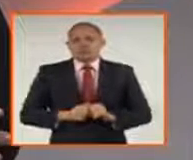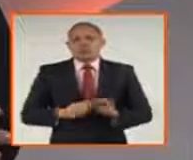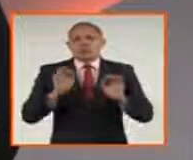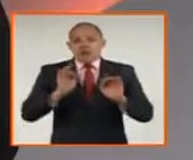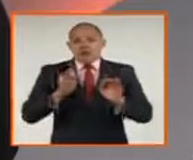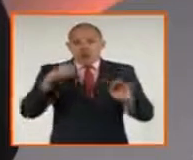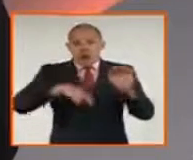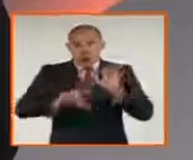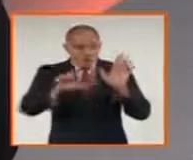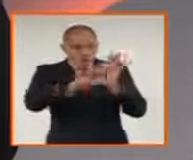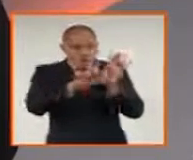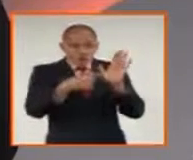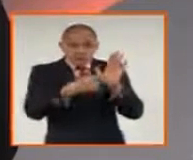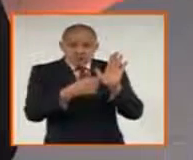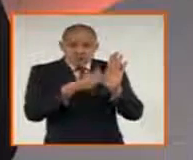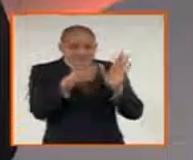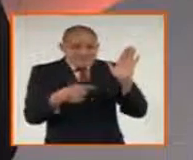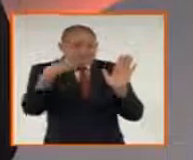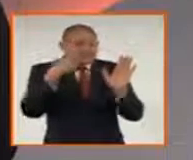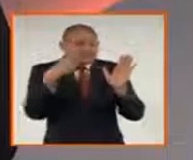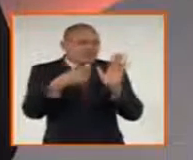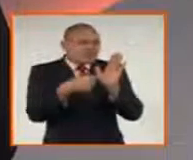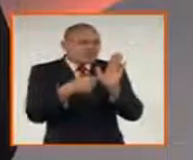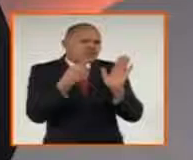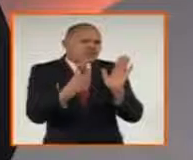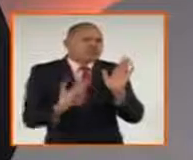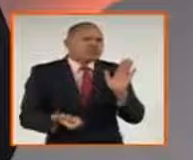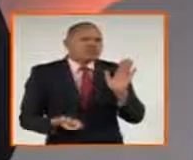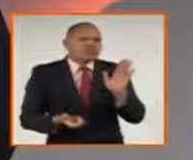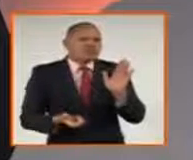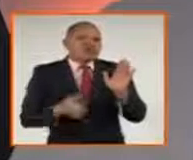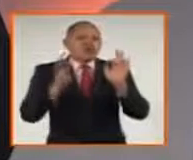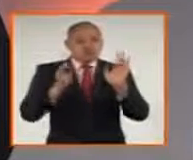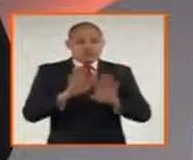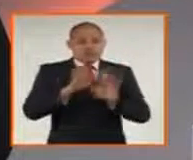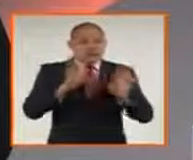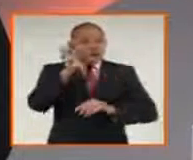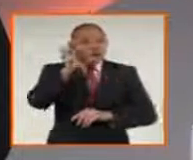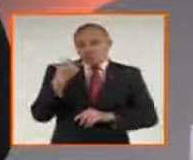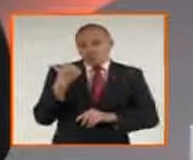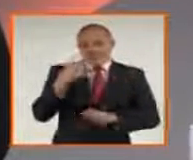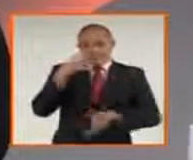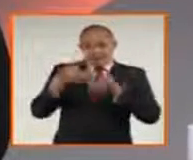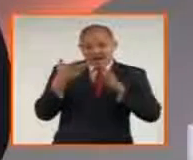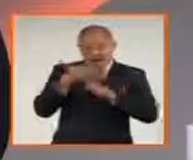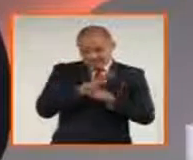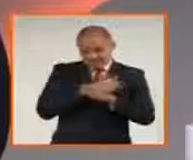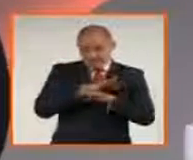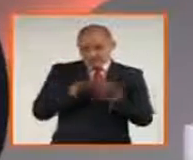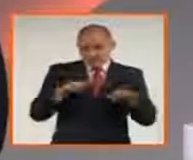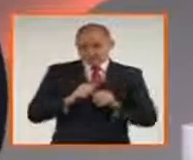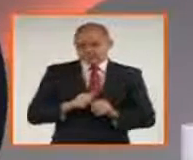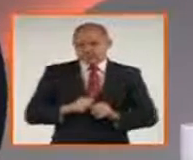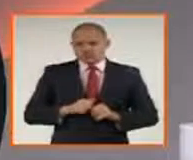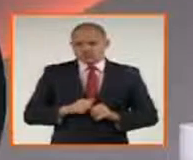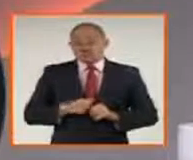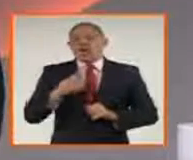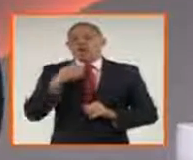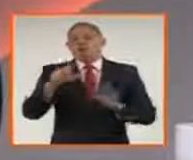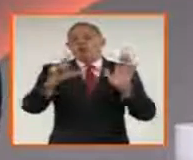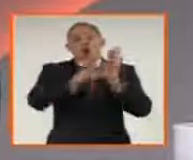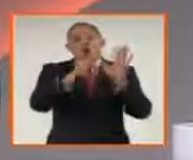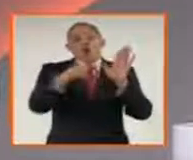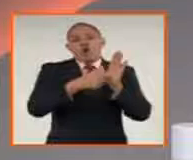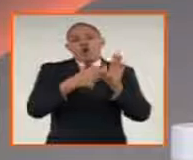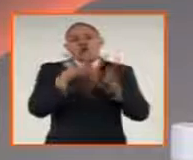proyecto de código, y coincido con la profesora Álvarez Tavillo, que nos mencionaba al código como el código de los afectos,